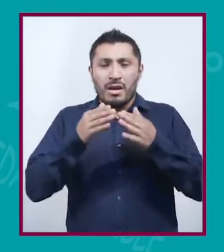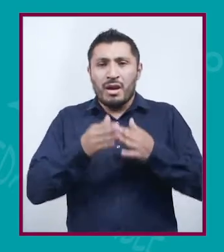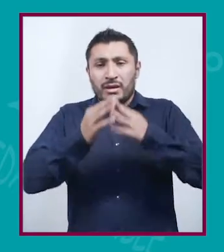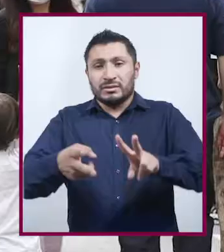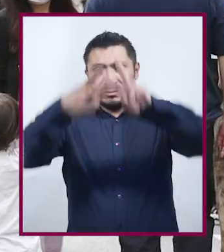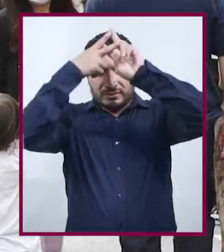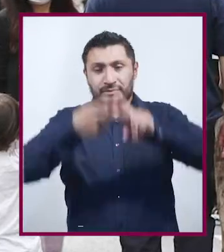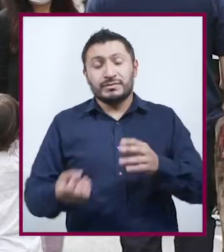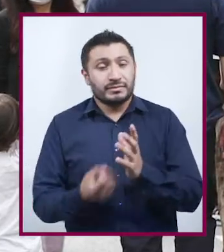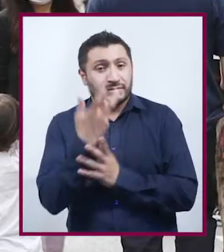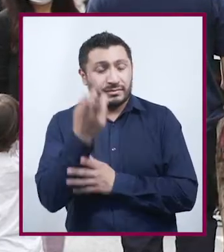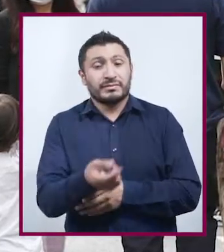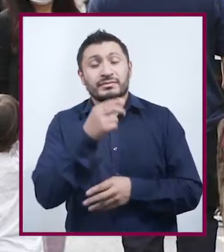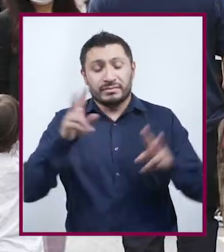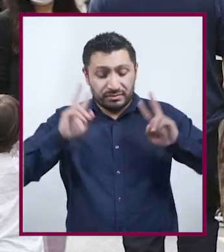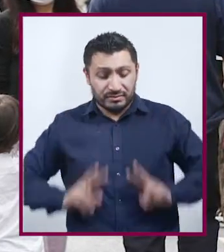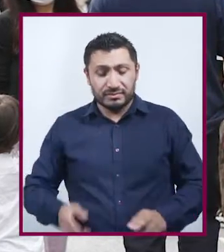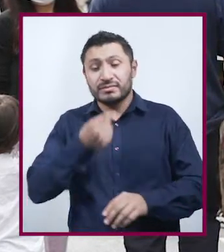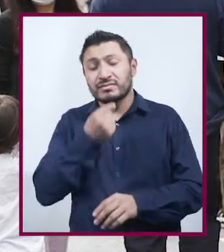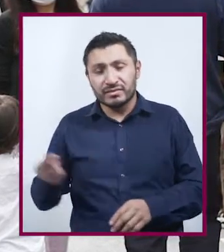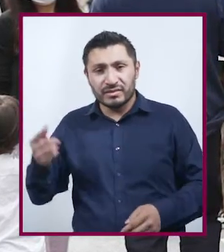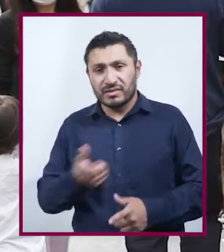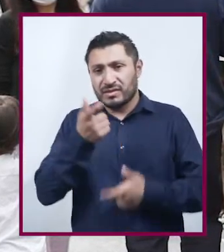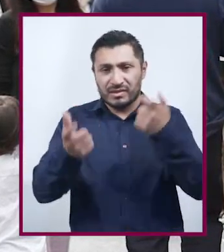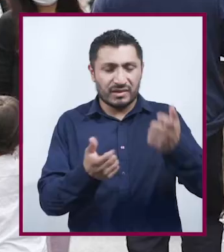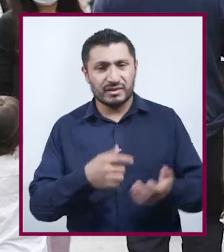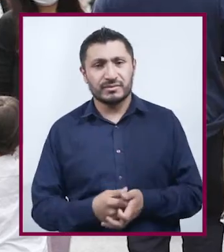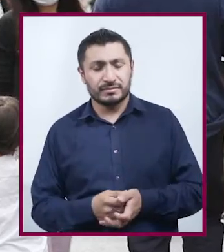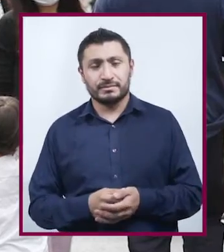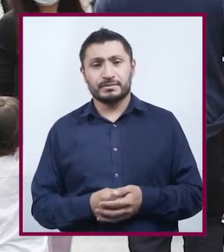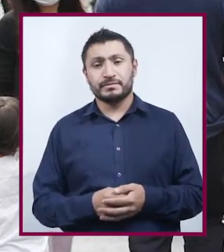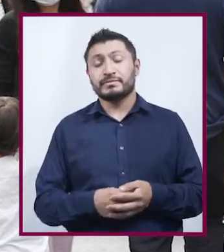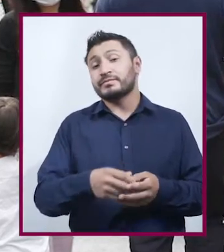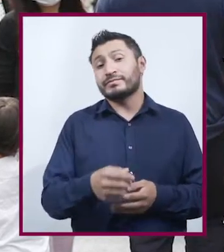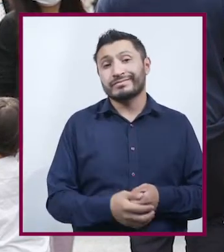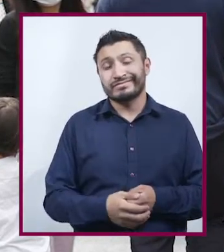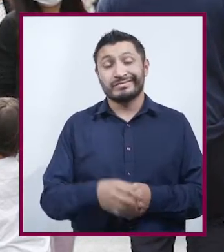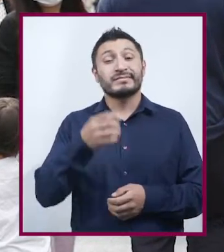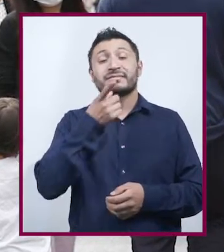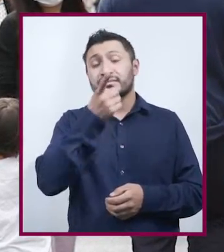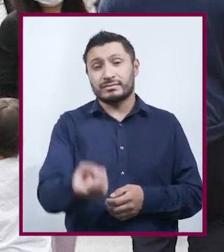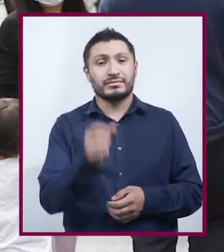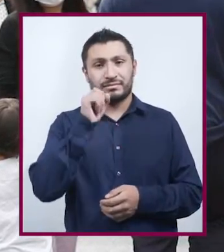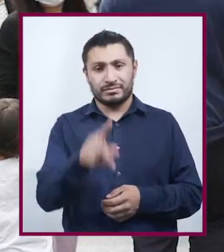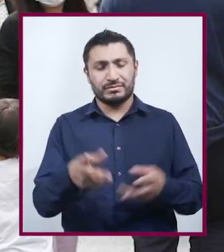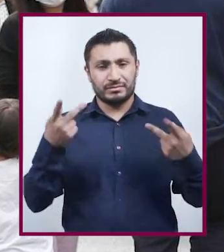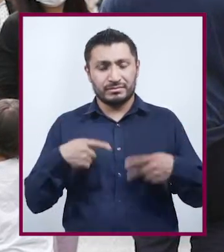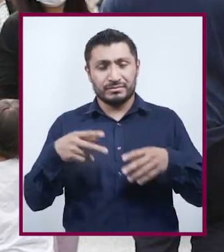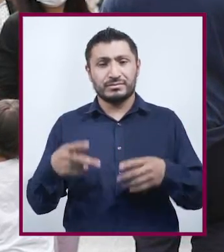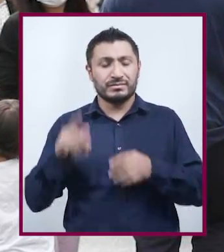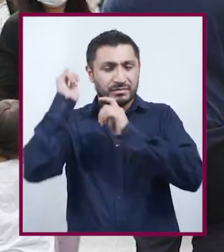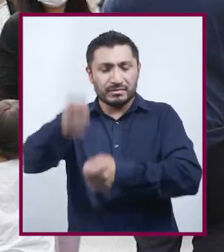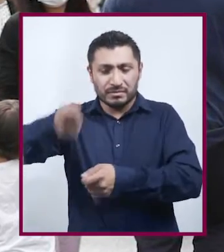atuendo marinero pasó a vestir a los niños aristócratas y nobles. Además, hay que decir que también los